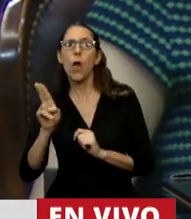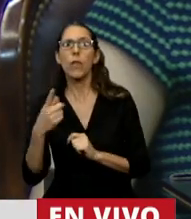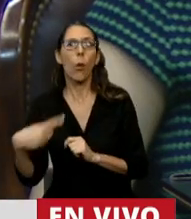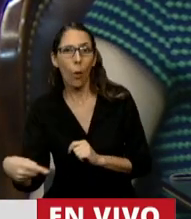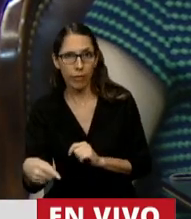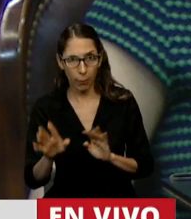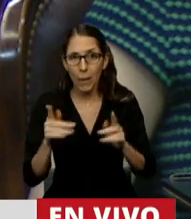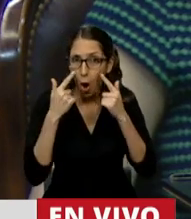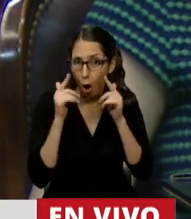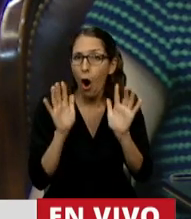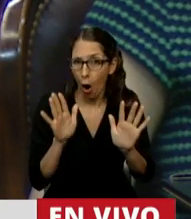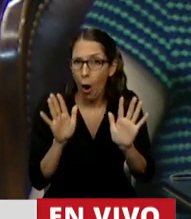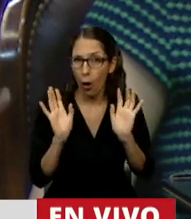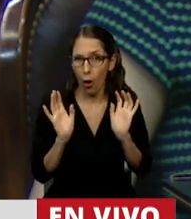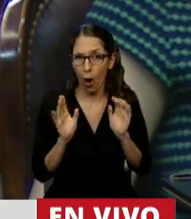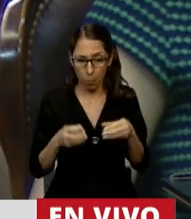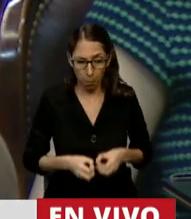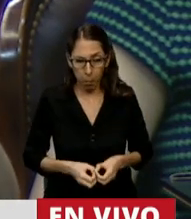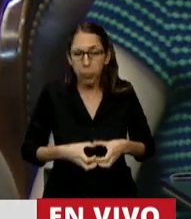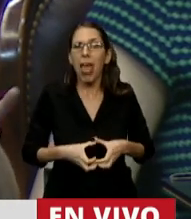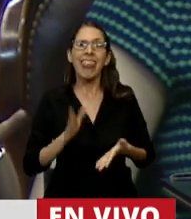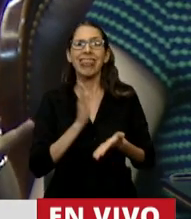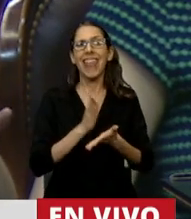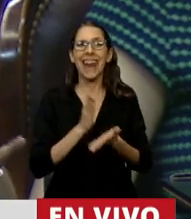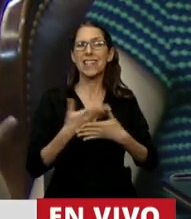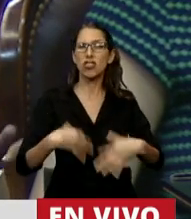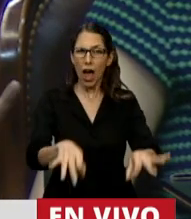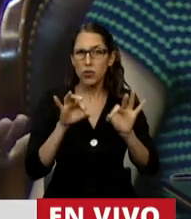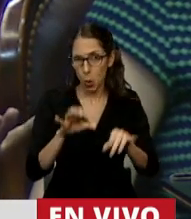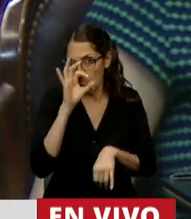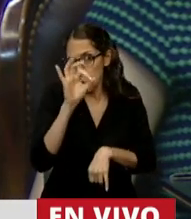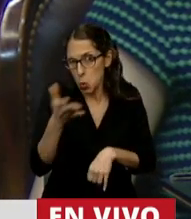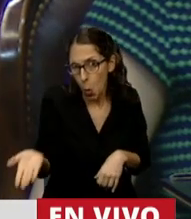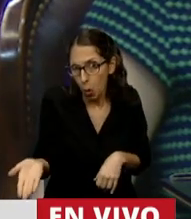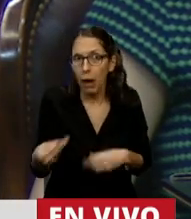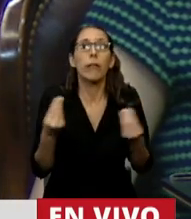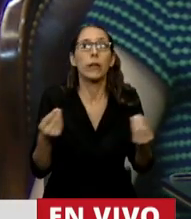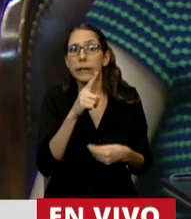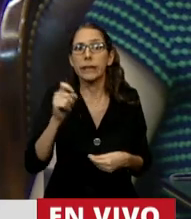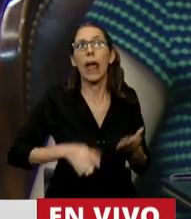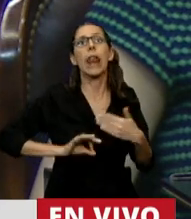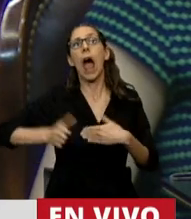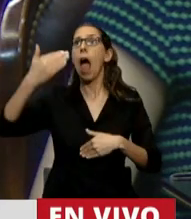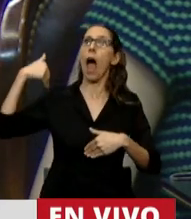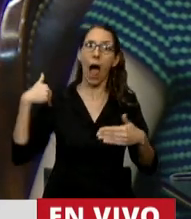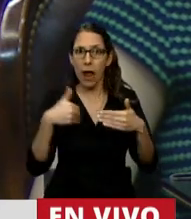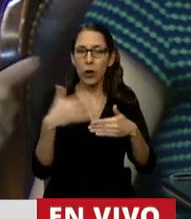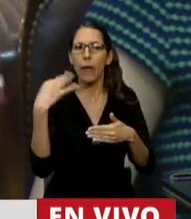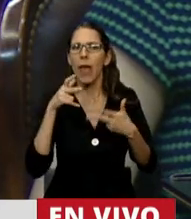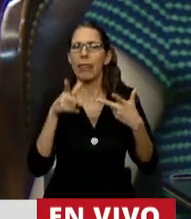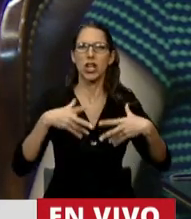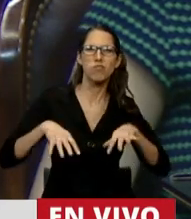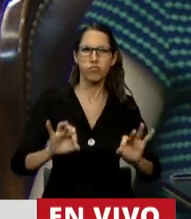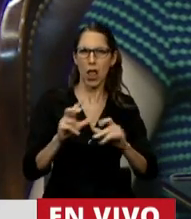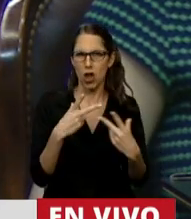nunca tuvo derechos absolutos en nuestra legislación. Hace 100 años que deberían haber declarado la inconstitucionalidad. Y esto es